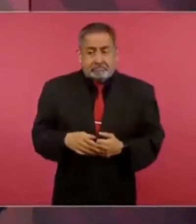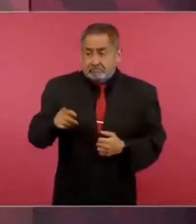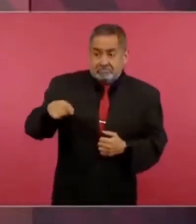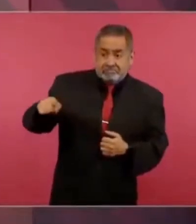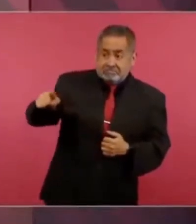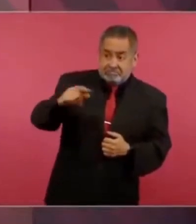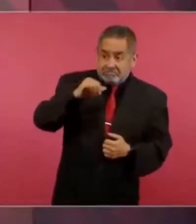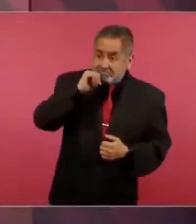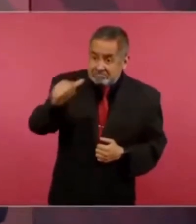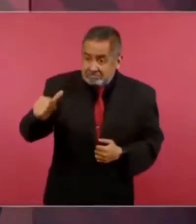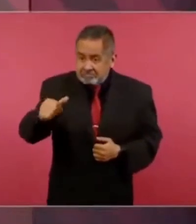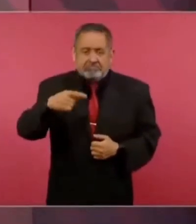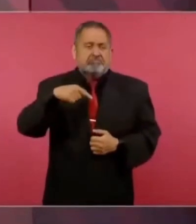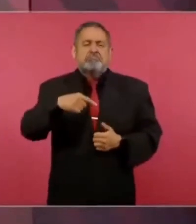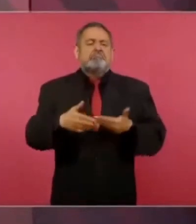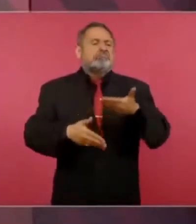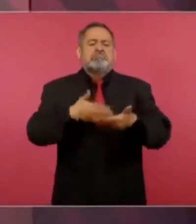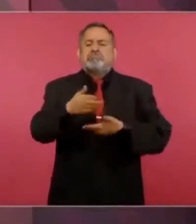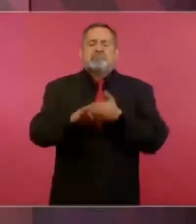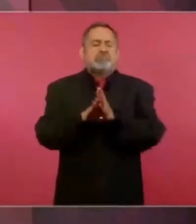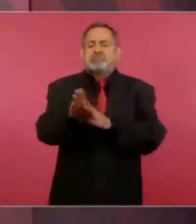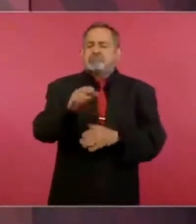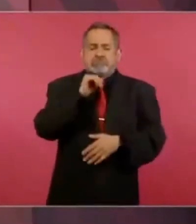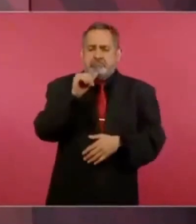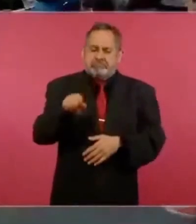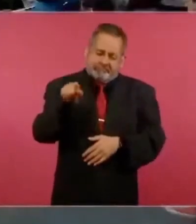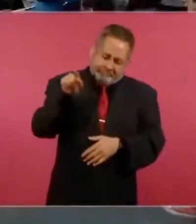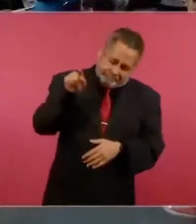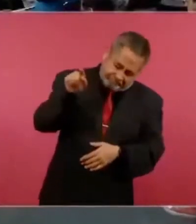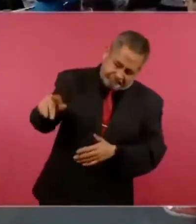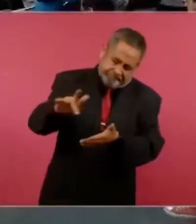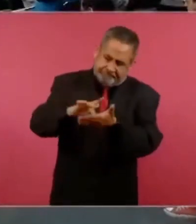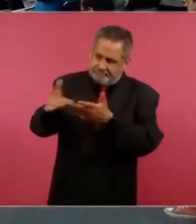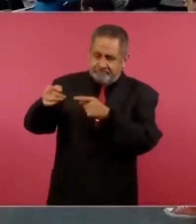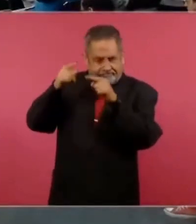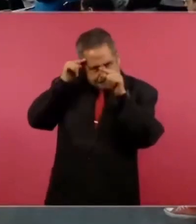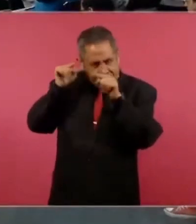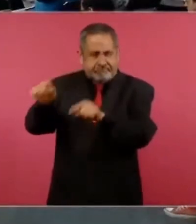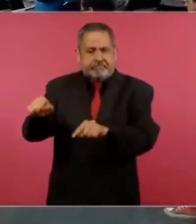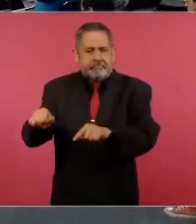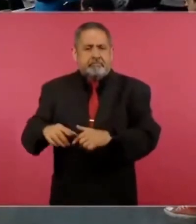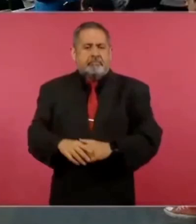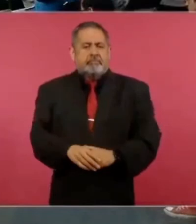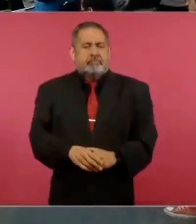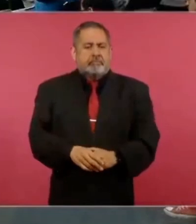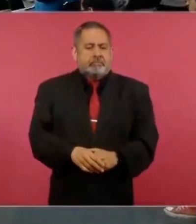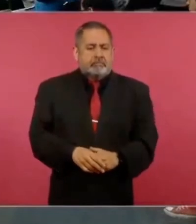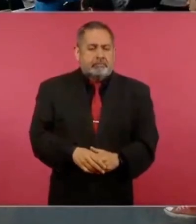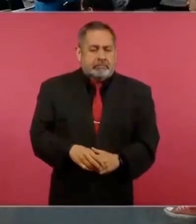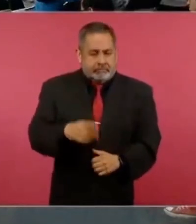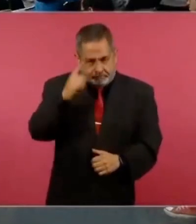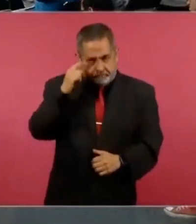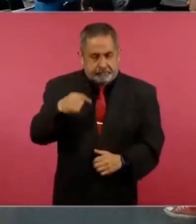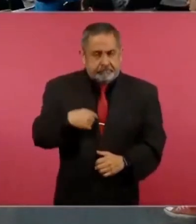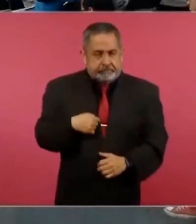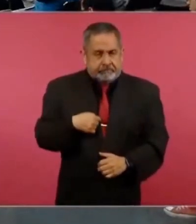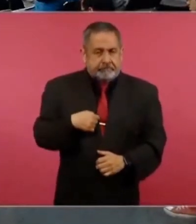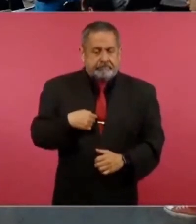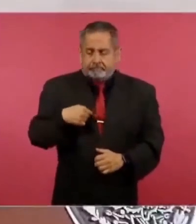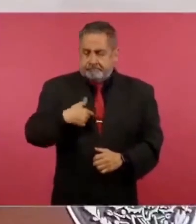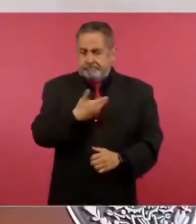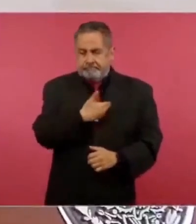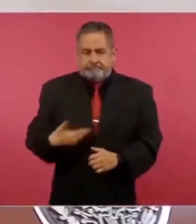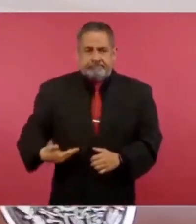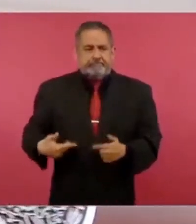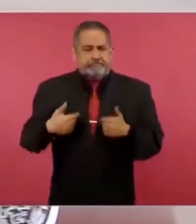no hubiésemos avanzado tanto. Presidente. O sea, a mí, como